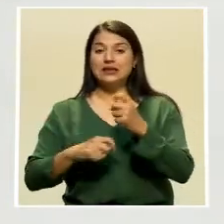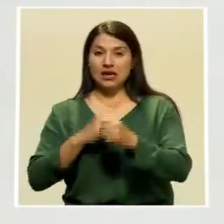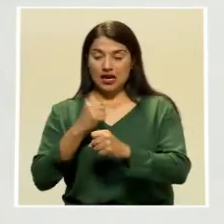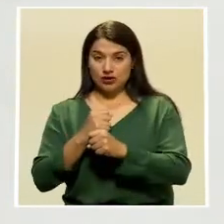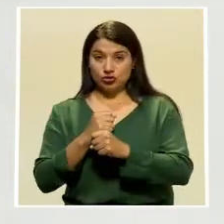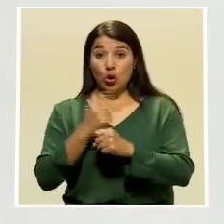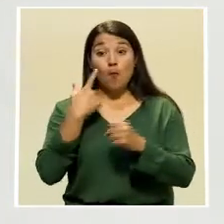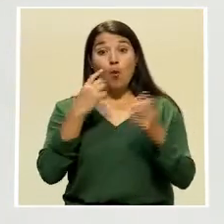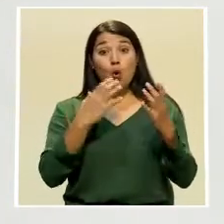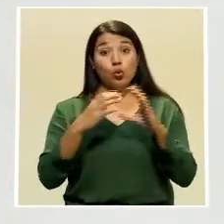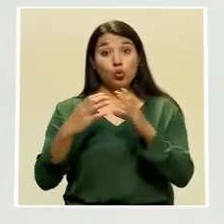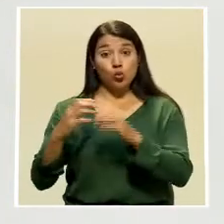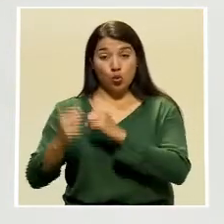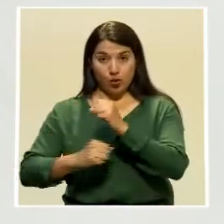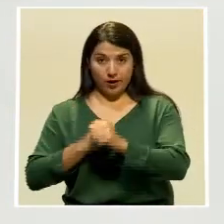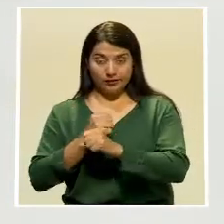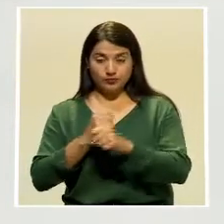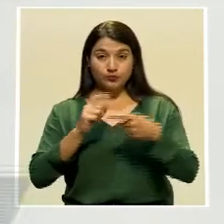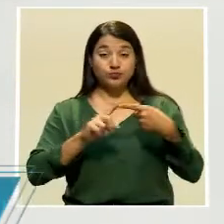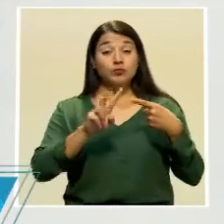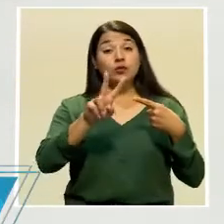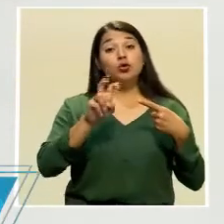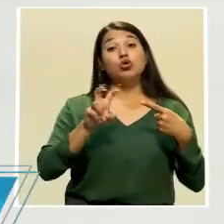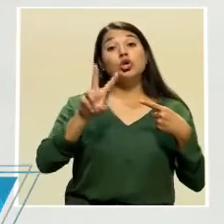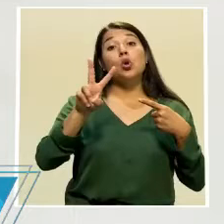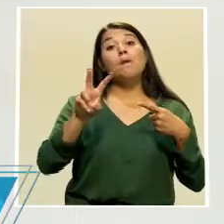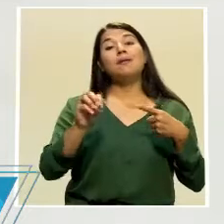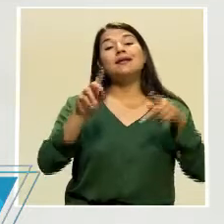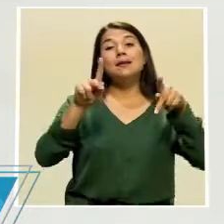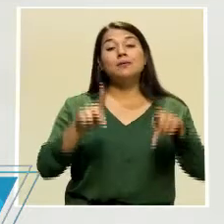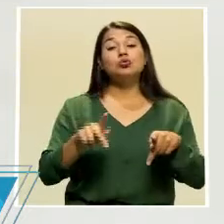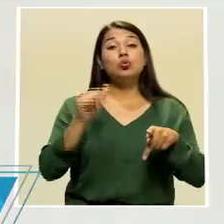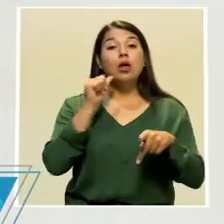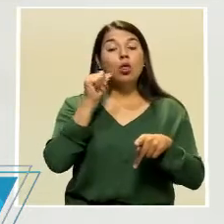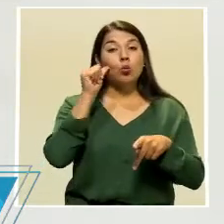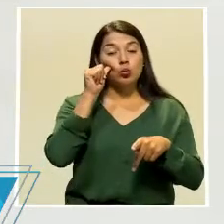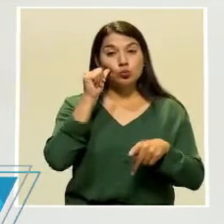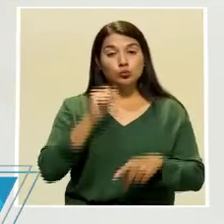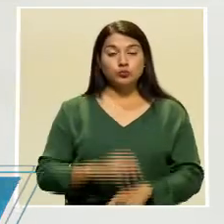Por edad son 220 adultos y